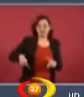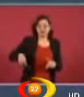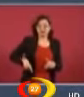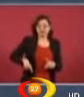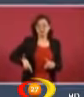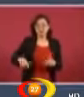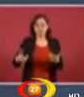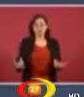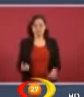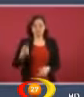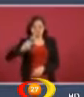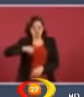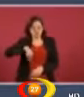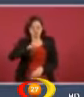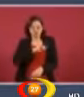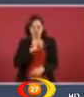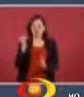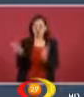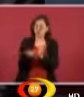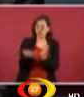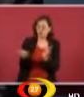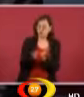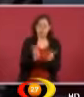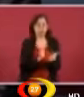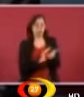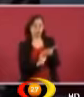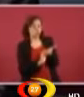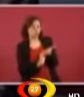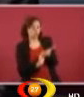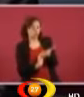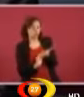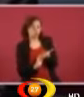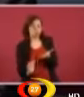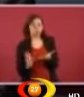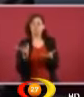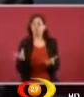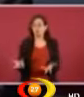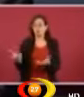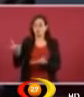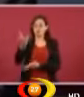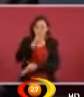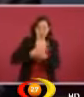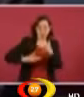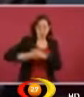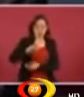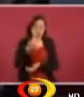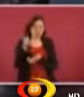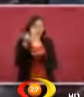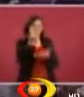con donado impuestos a patrocinadores de campañas políticas